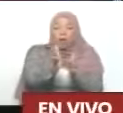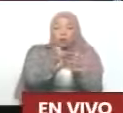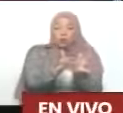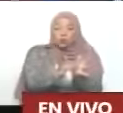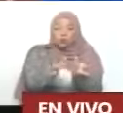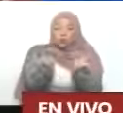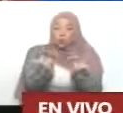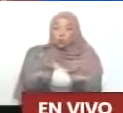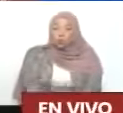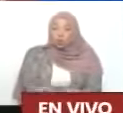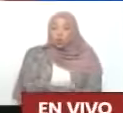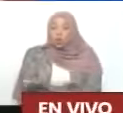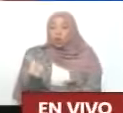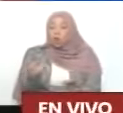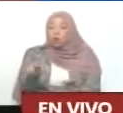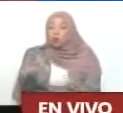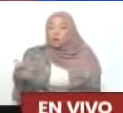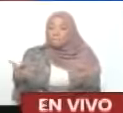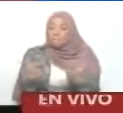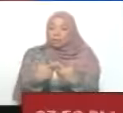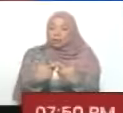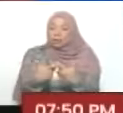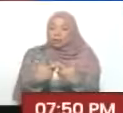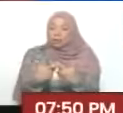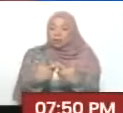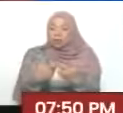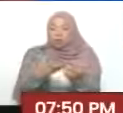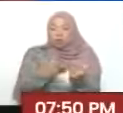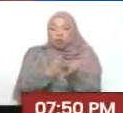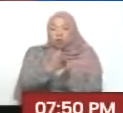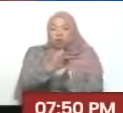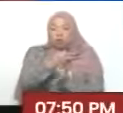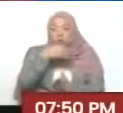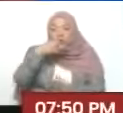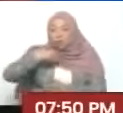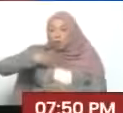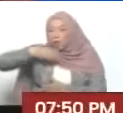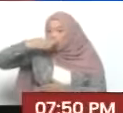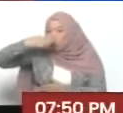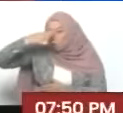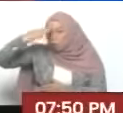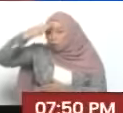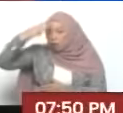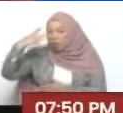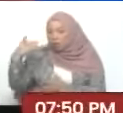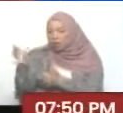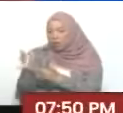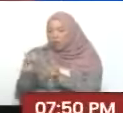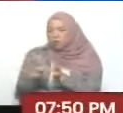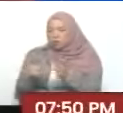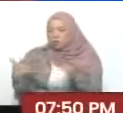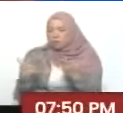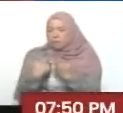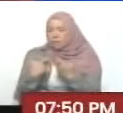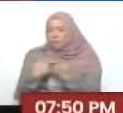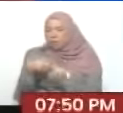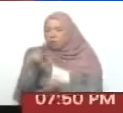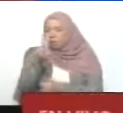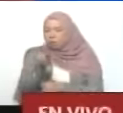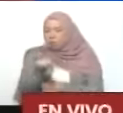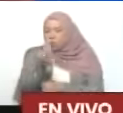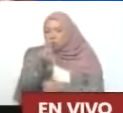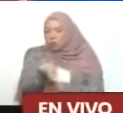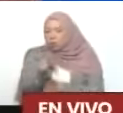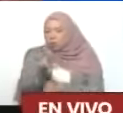no traje los libros, estoy leyendo dos libros. Uno me lo regaló el pastor, el apóstol